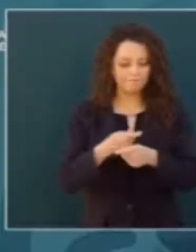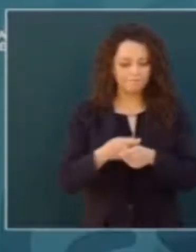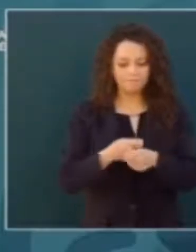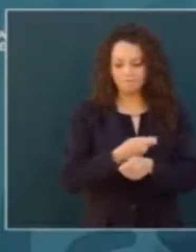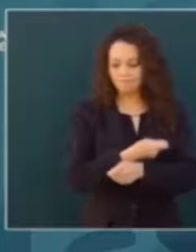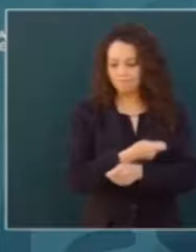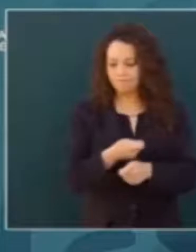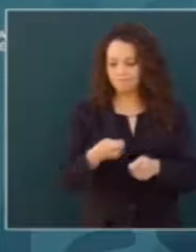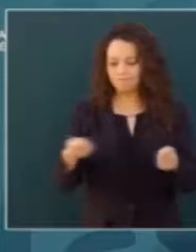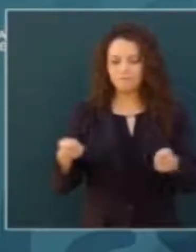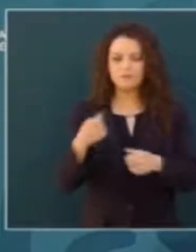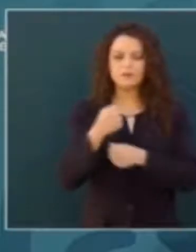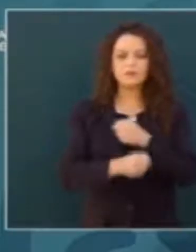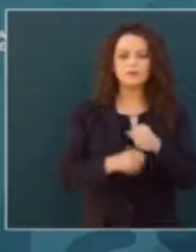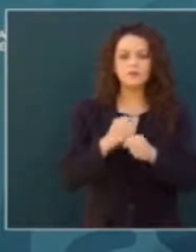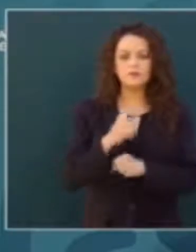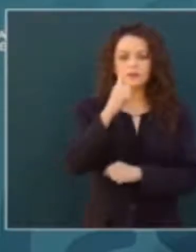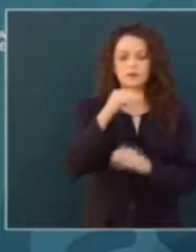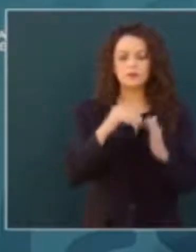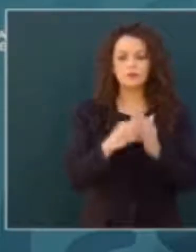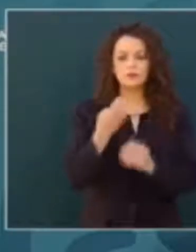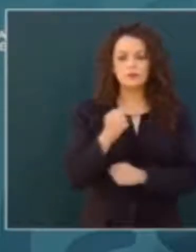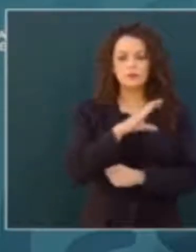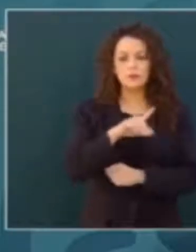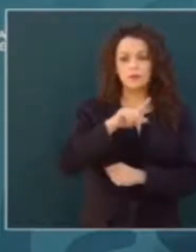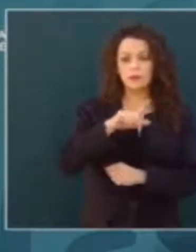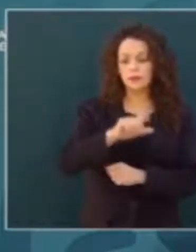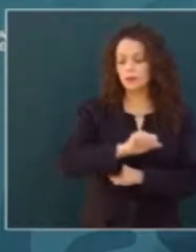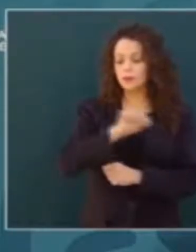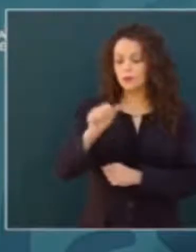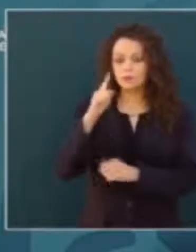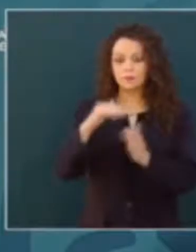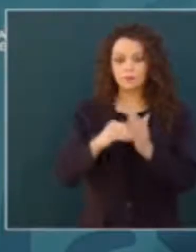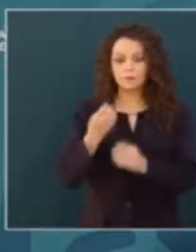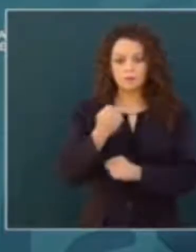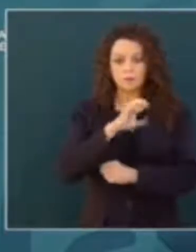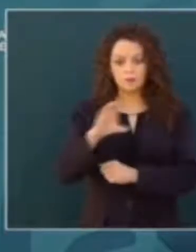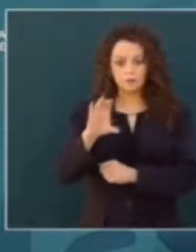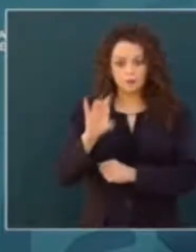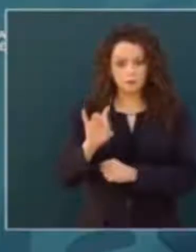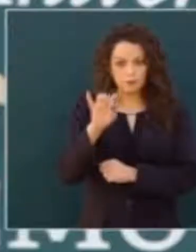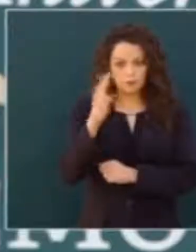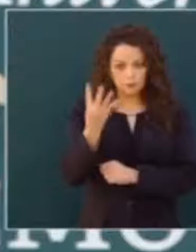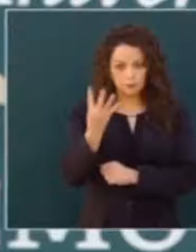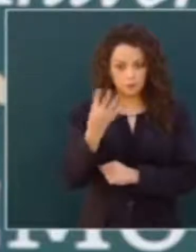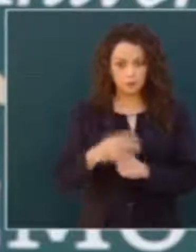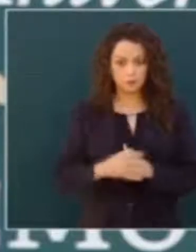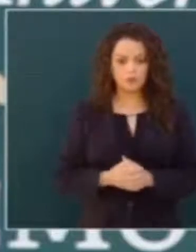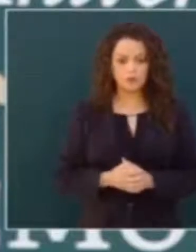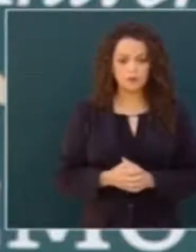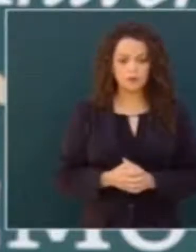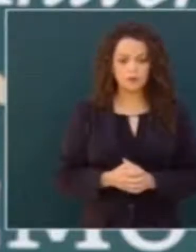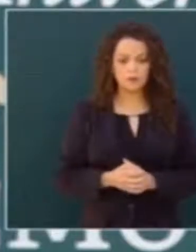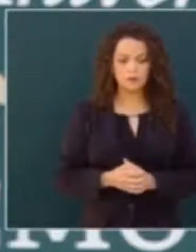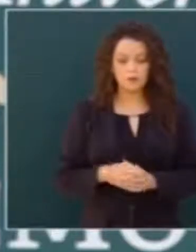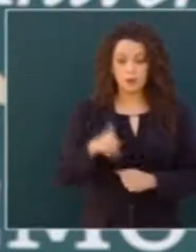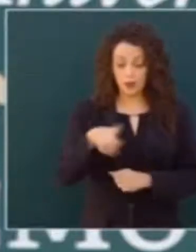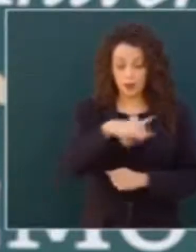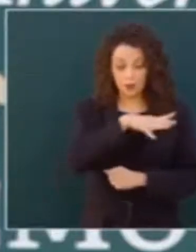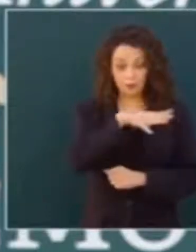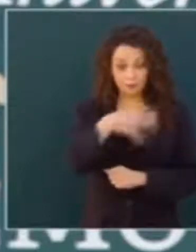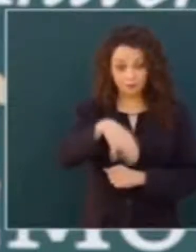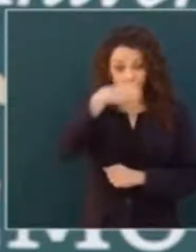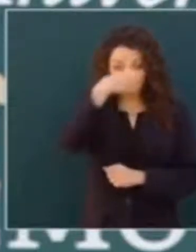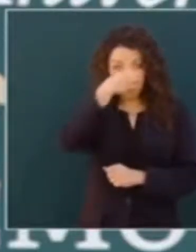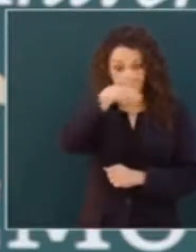entre 1917 y 1934 reside en que el general Cárdenas fue capaz